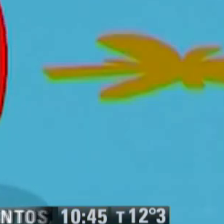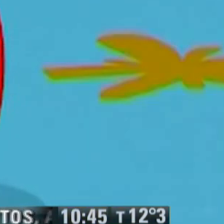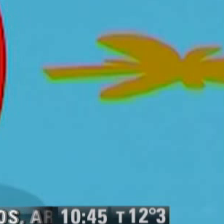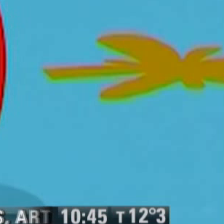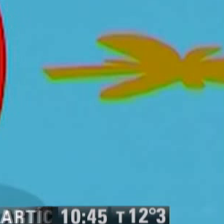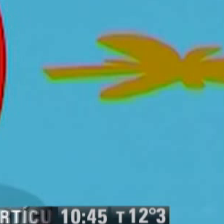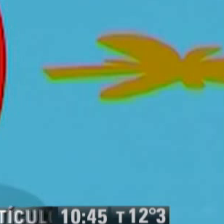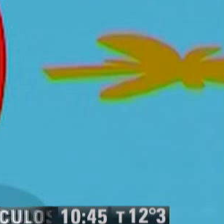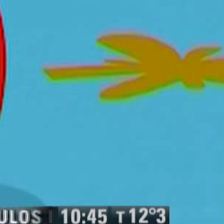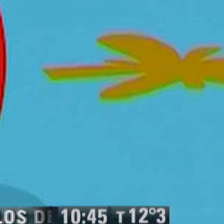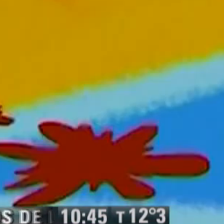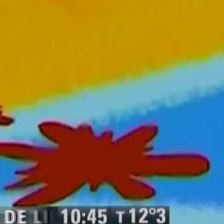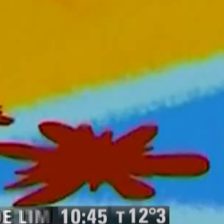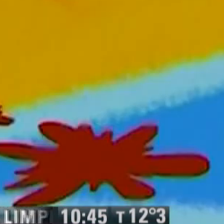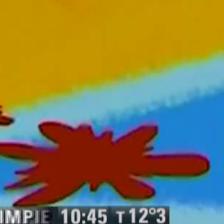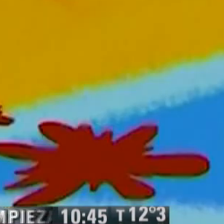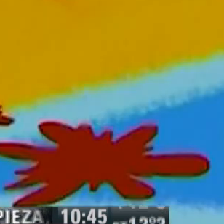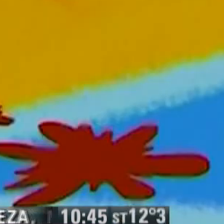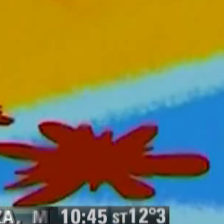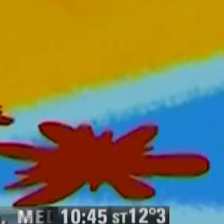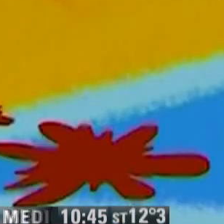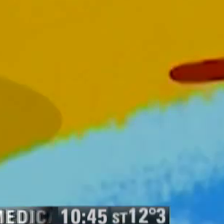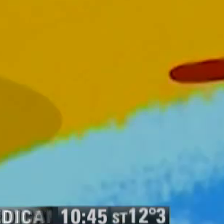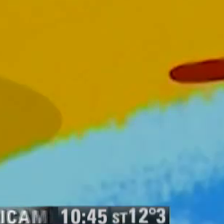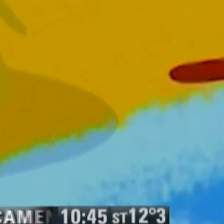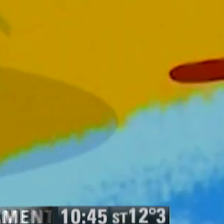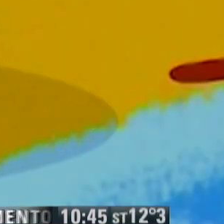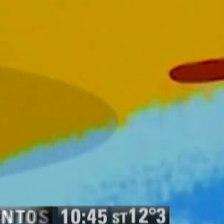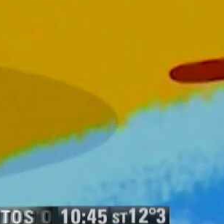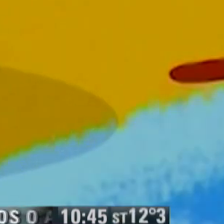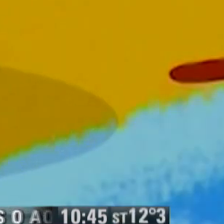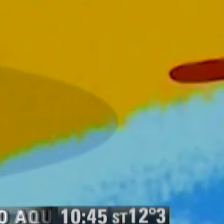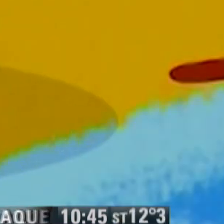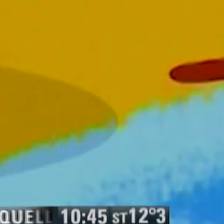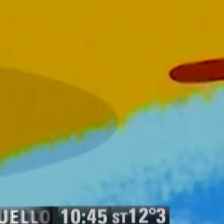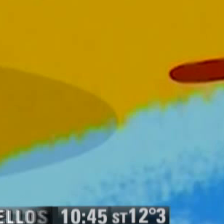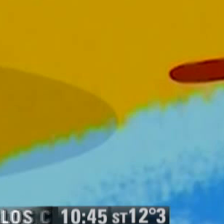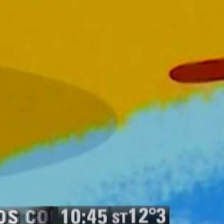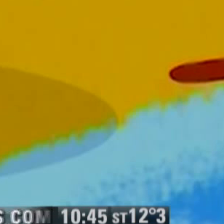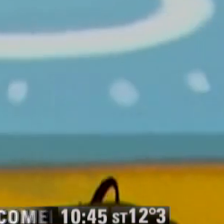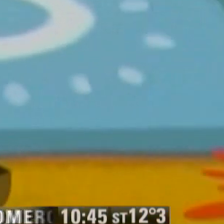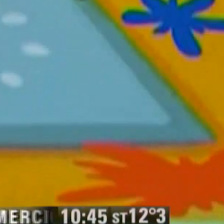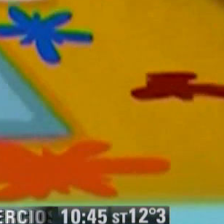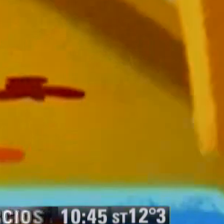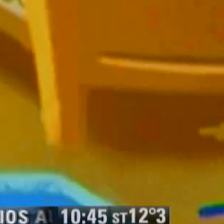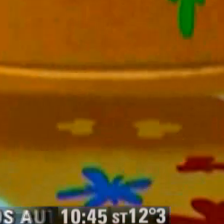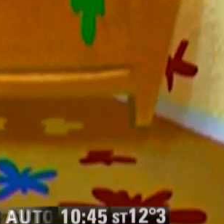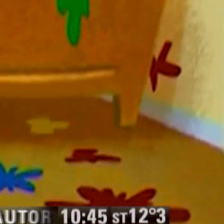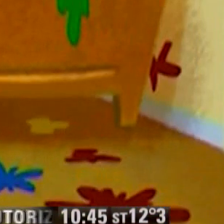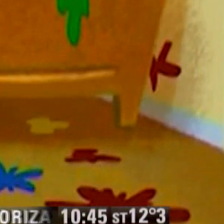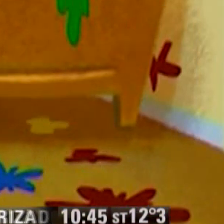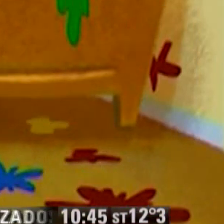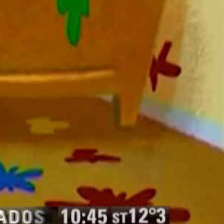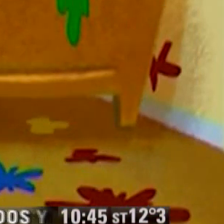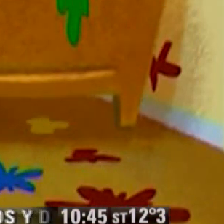necesitamos a alguien más. Buenas, buenas. A limpiar se ha dicho. Un garabato